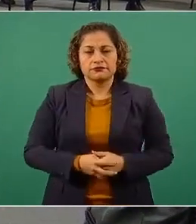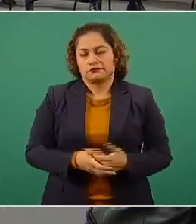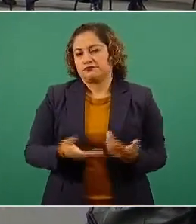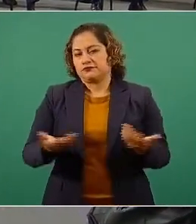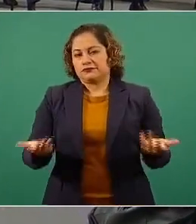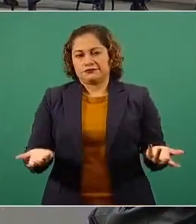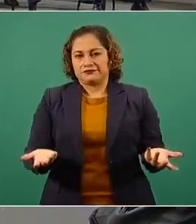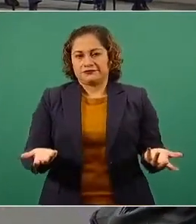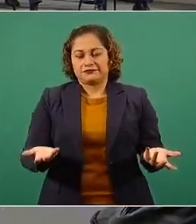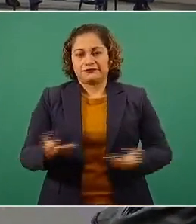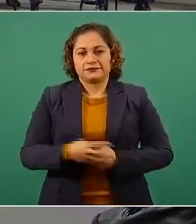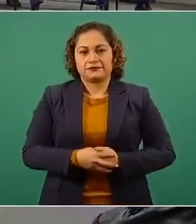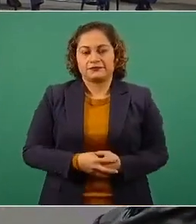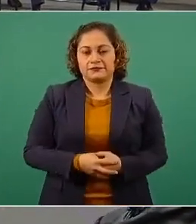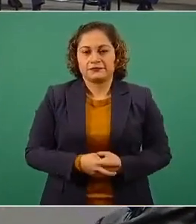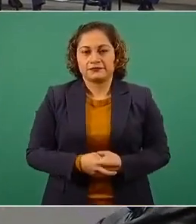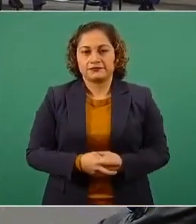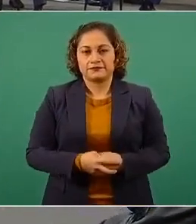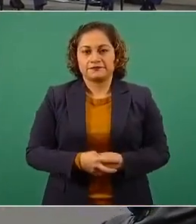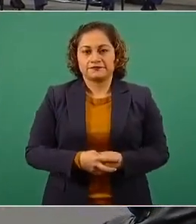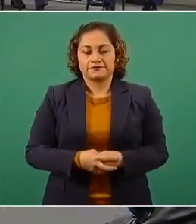Entonces,